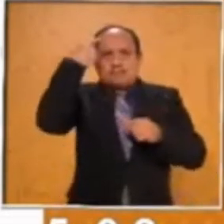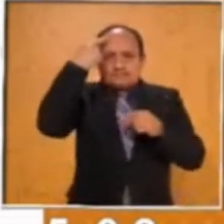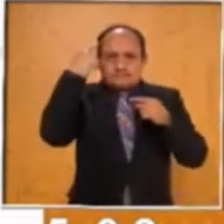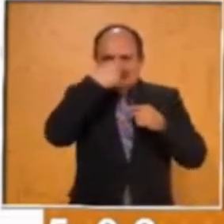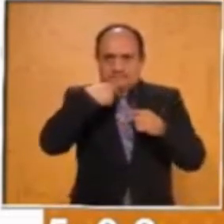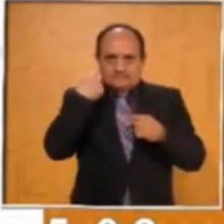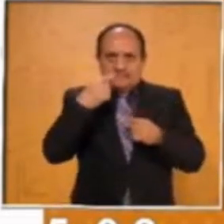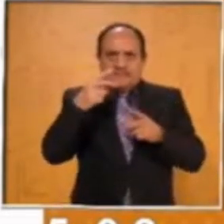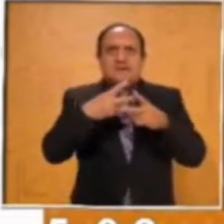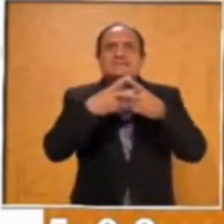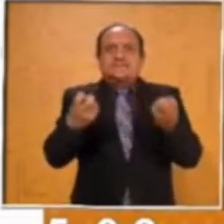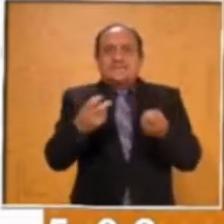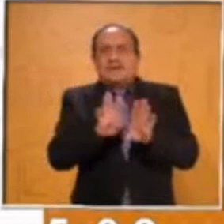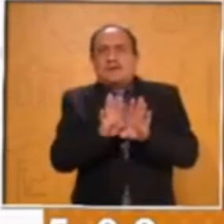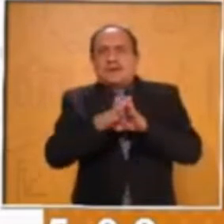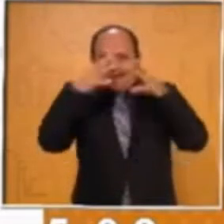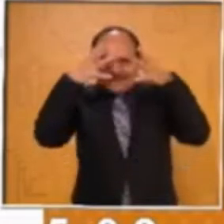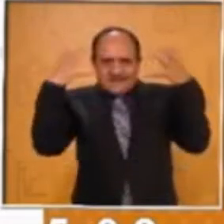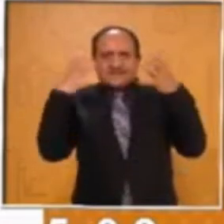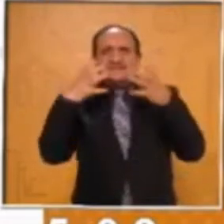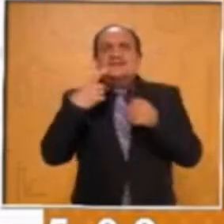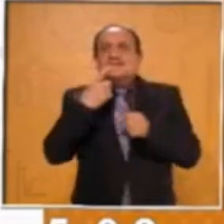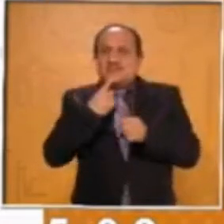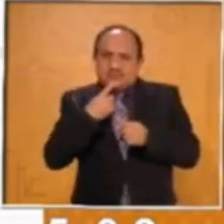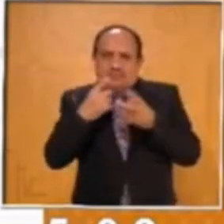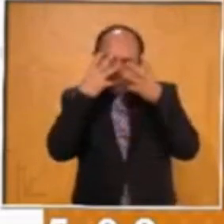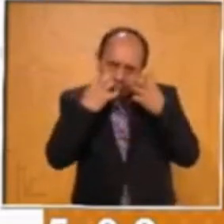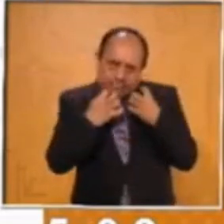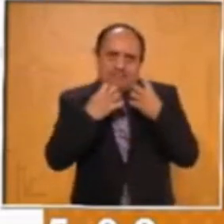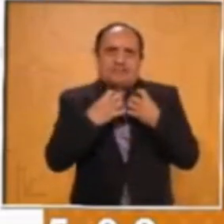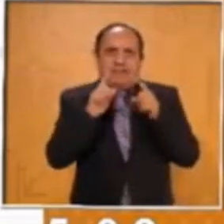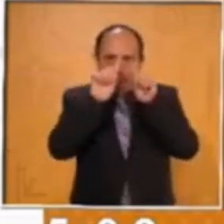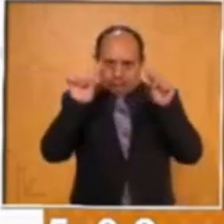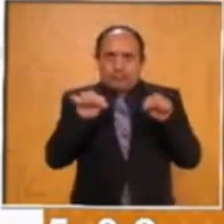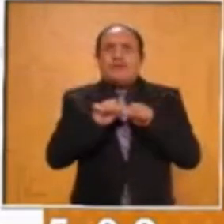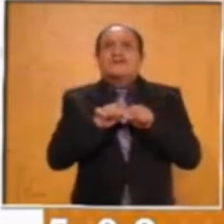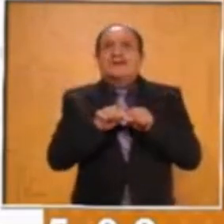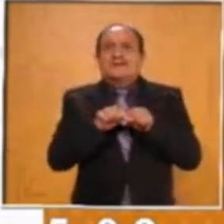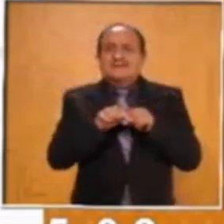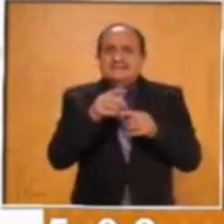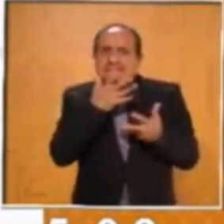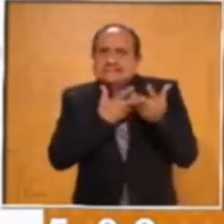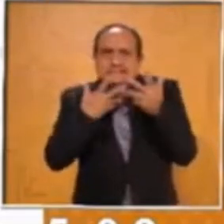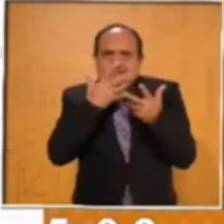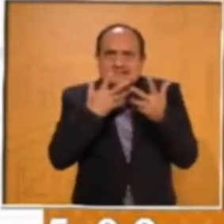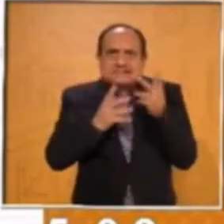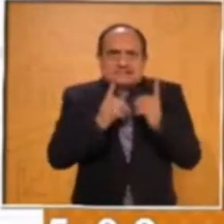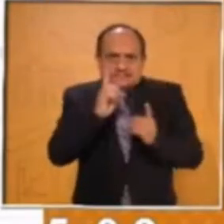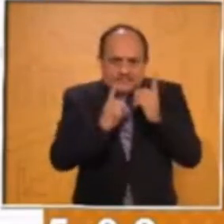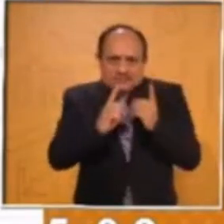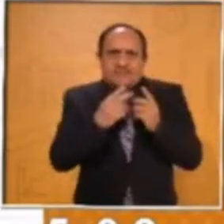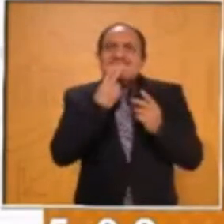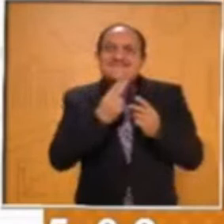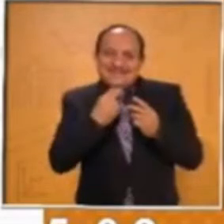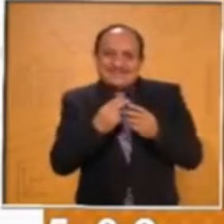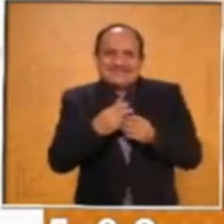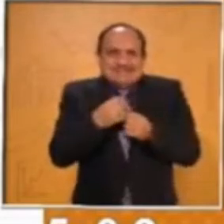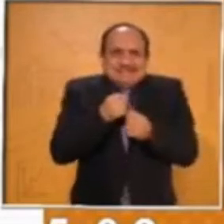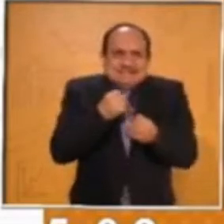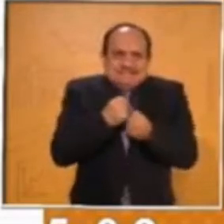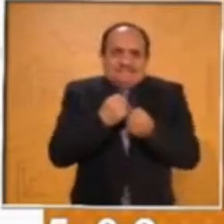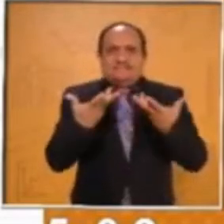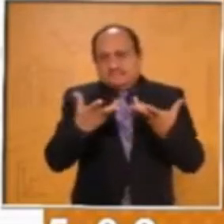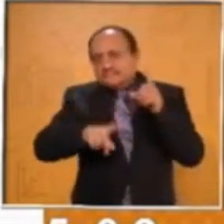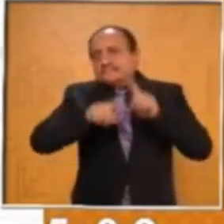utilizar adjetivos como que es ancha, rojiza, afligida, cuadrada, desconfiada, dulce, castigada, etcétera.